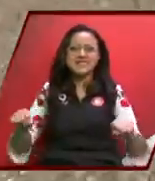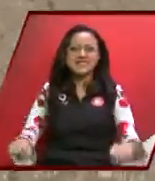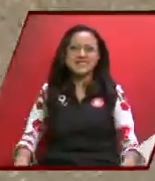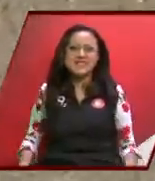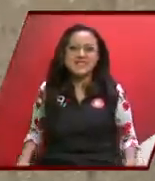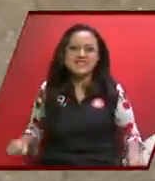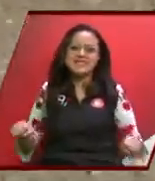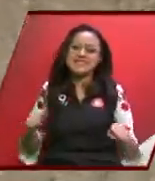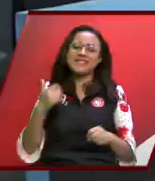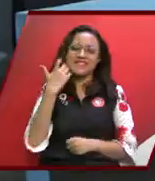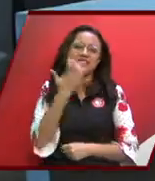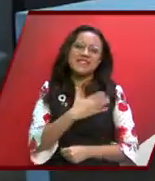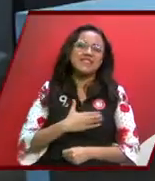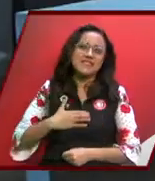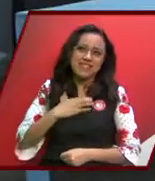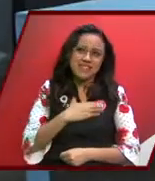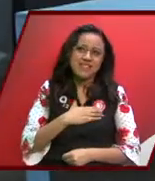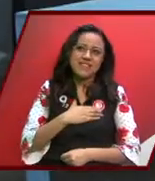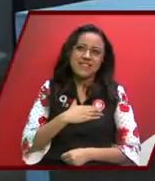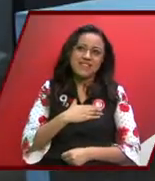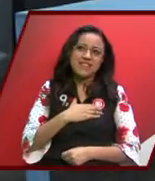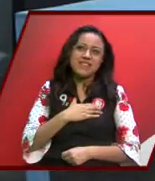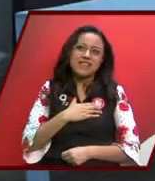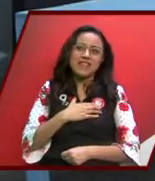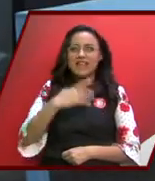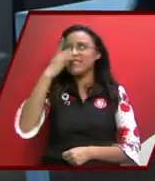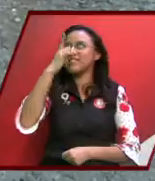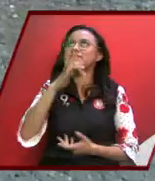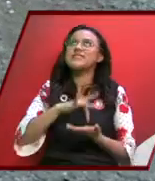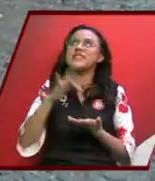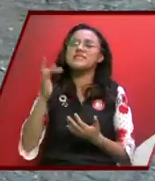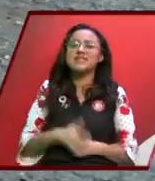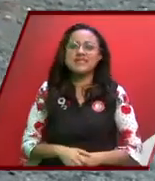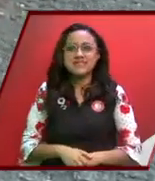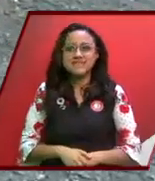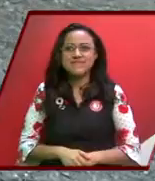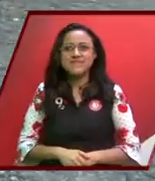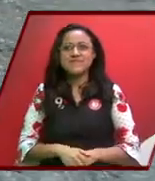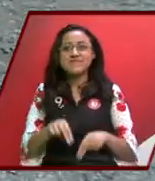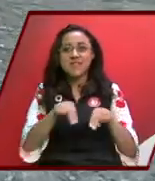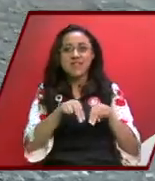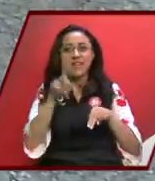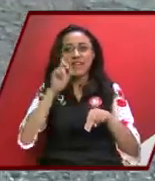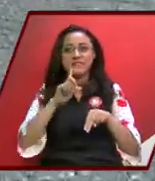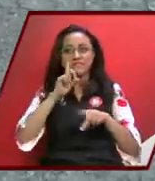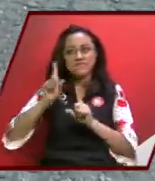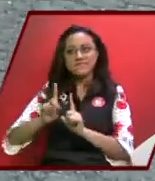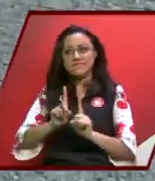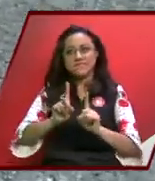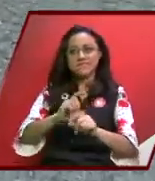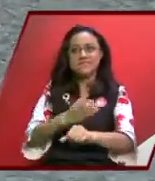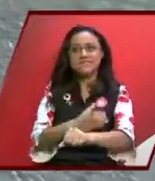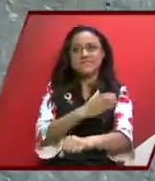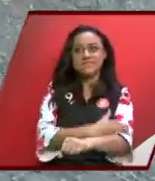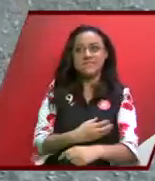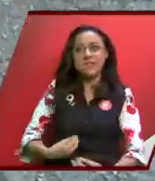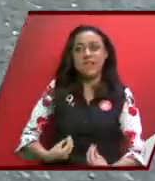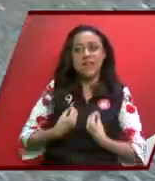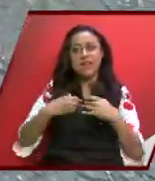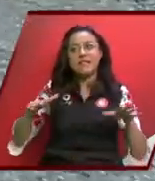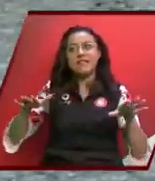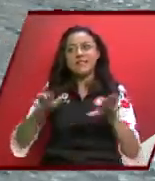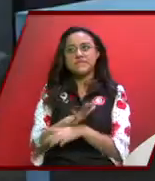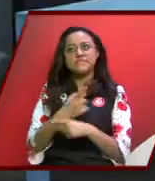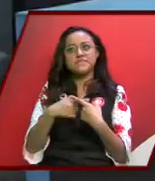¿Qué más? ¿Qué más le pedimos a Dios? Aunque su nieta la ayudará a salir, con la silla de ruedas la vida de la señora Celia será